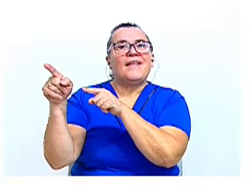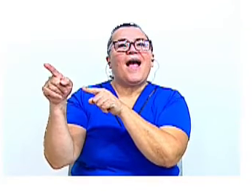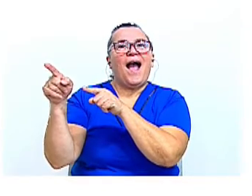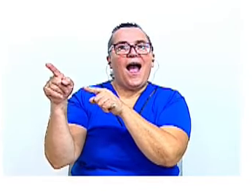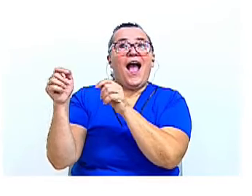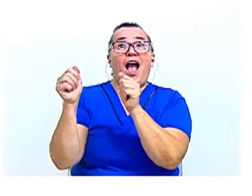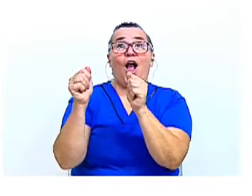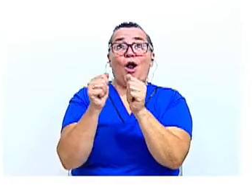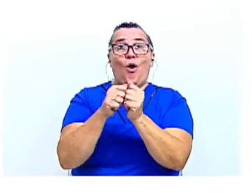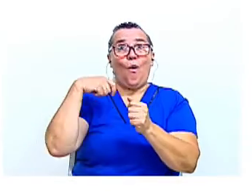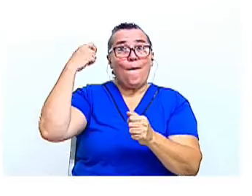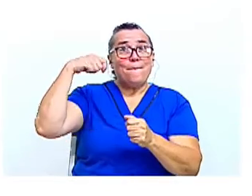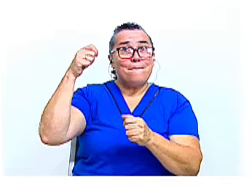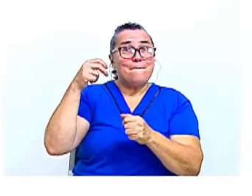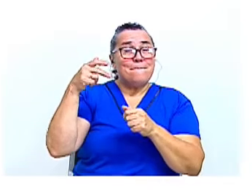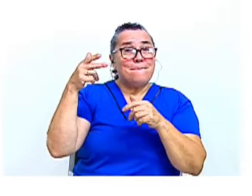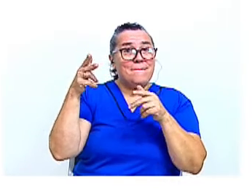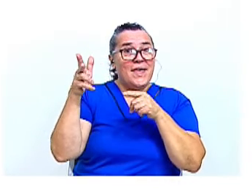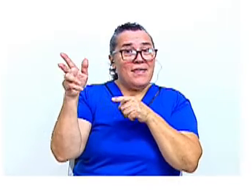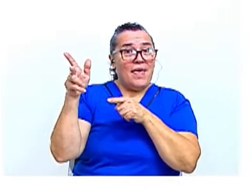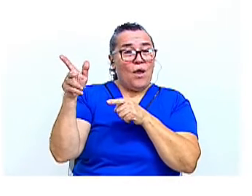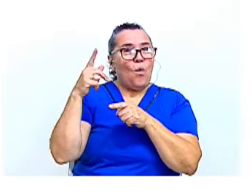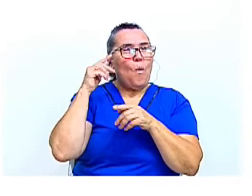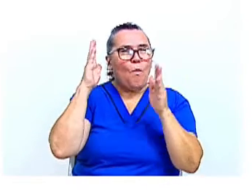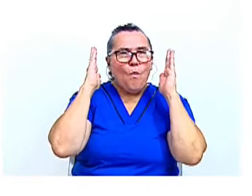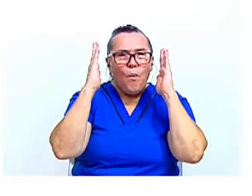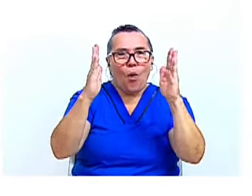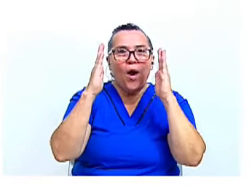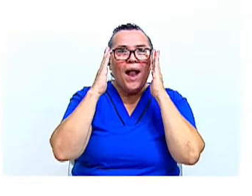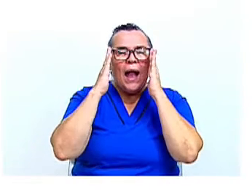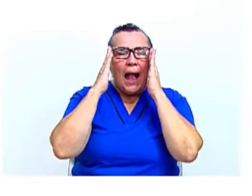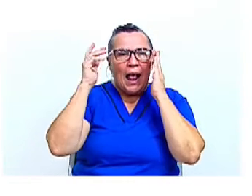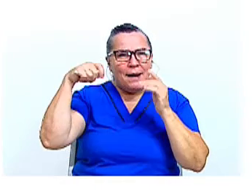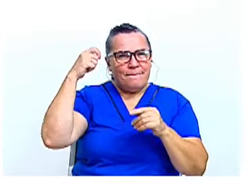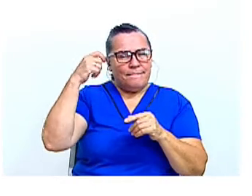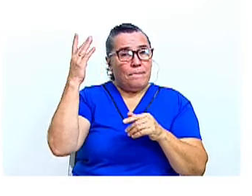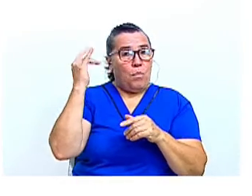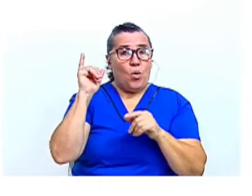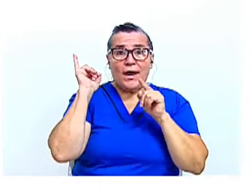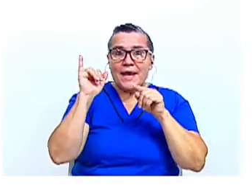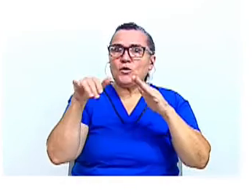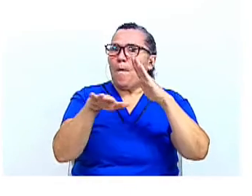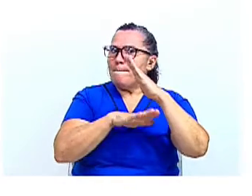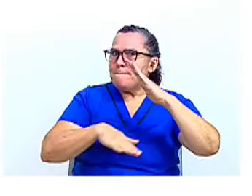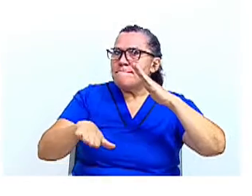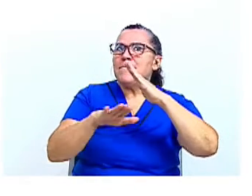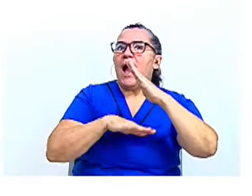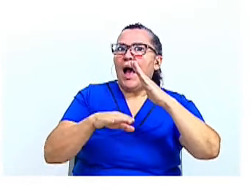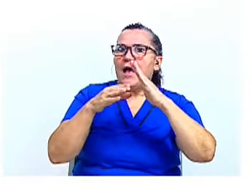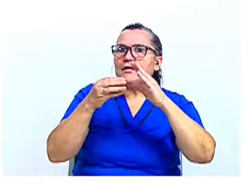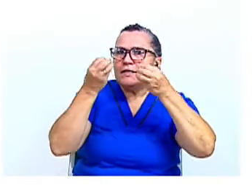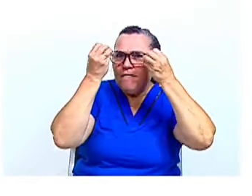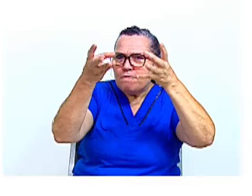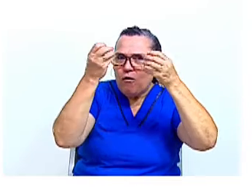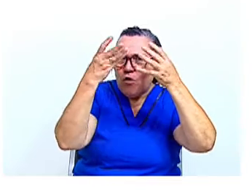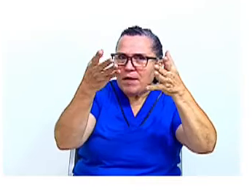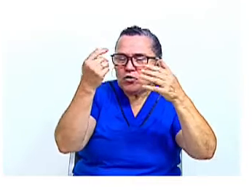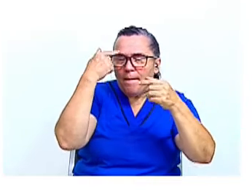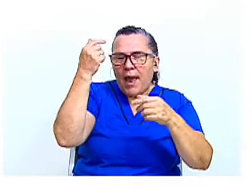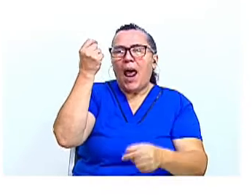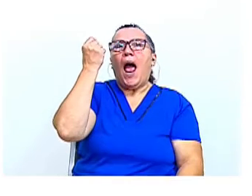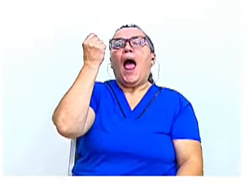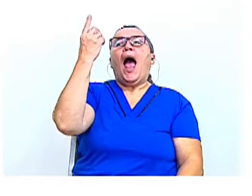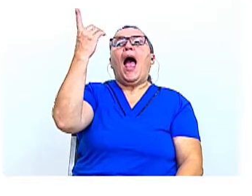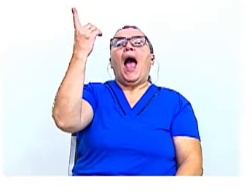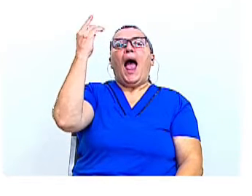con un video. Vamos a ver, pónganle atención a este video porque es la base de esta clase para poder entender